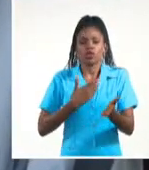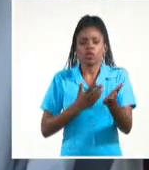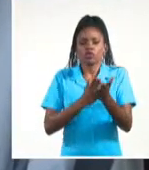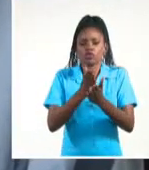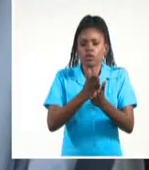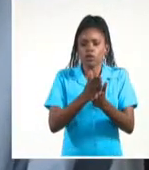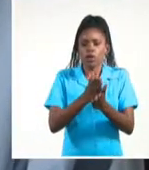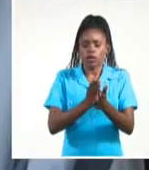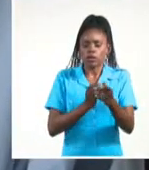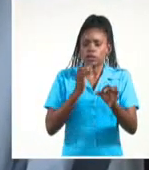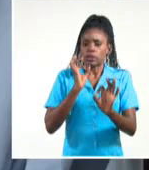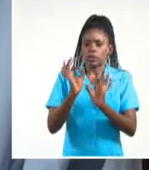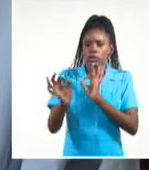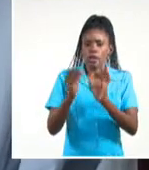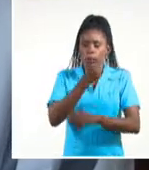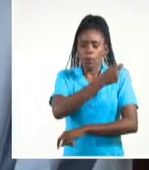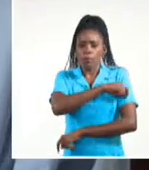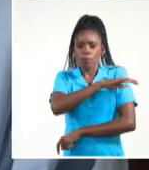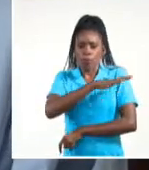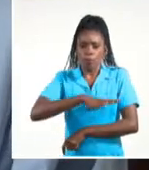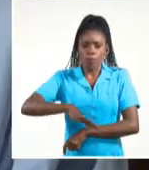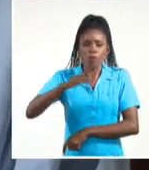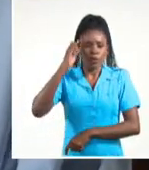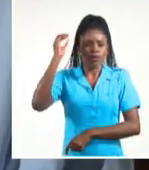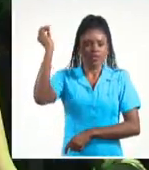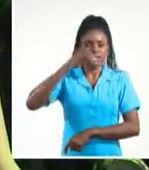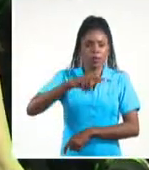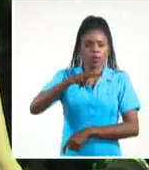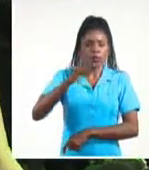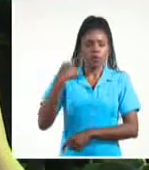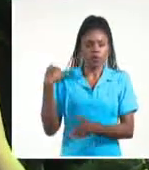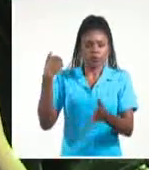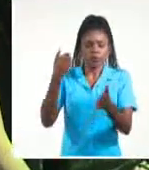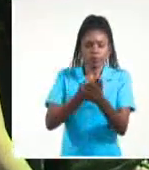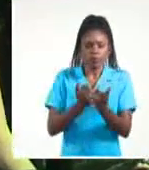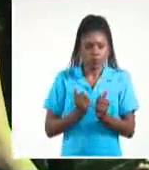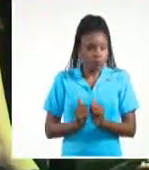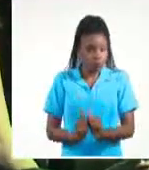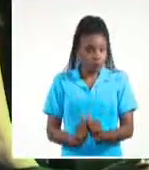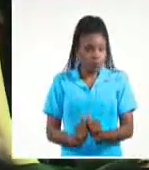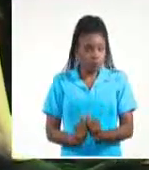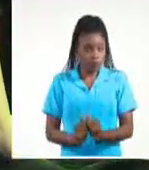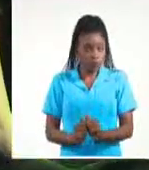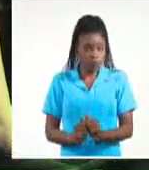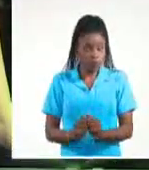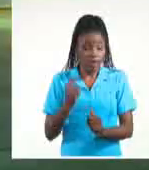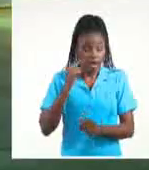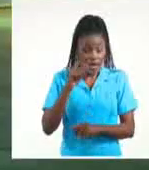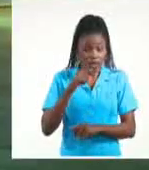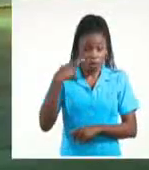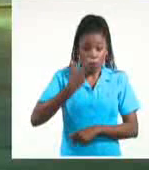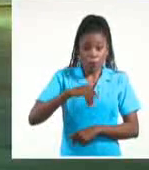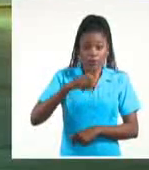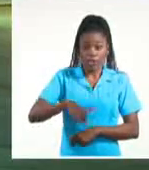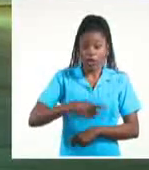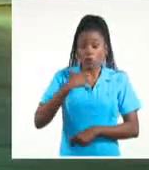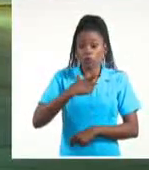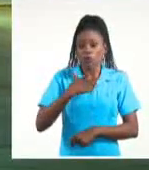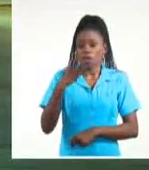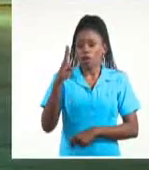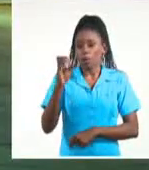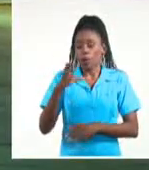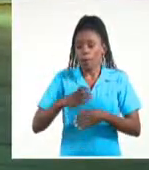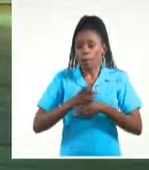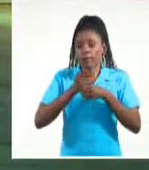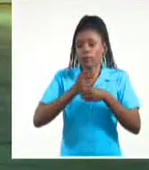preservándolo para que el público lo disfrute y lo conozcan las nuevas generaciones. La declaratoria de las prácticas culturales del bolero como patrimonio de